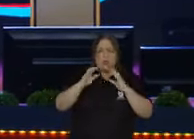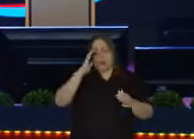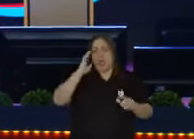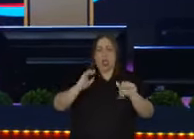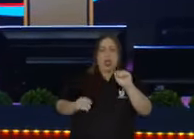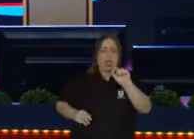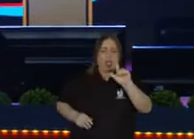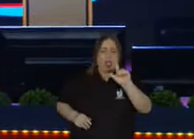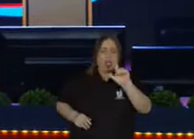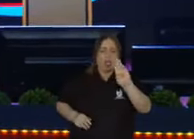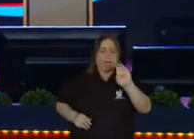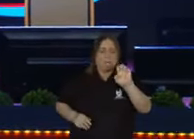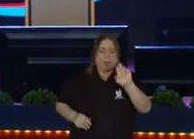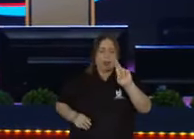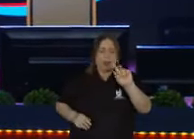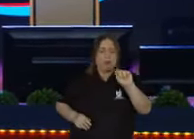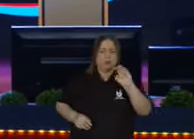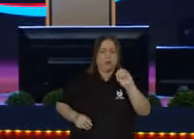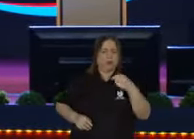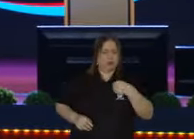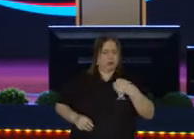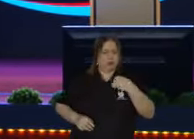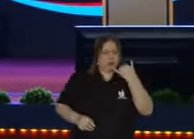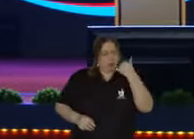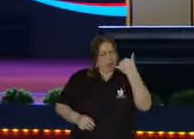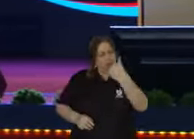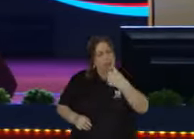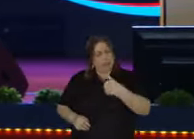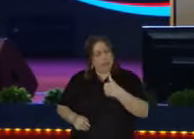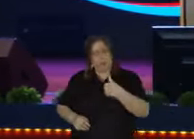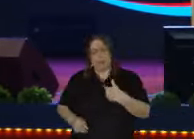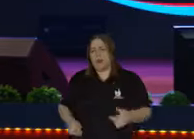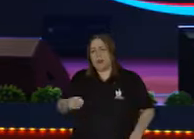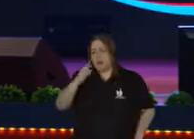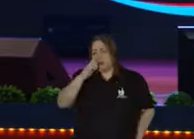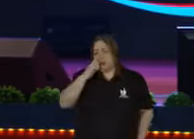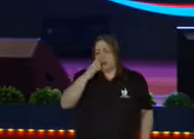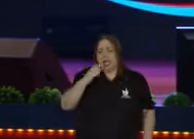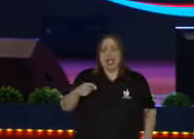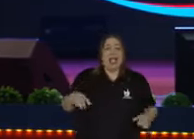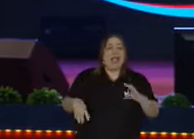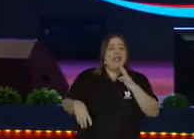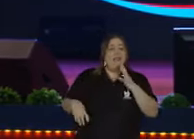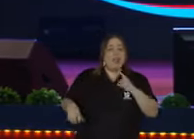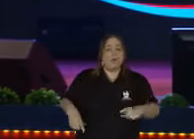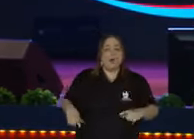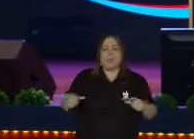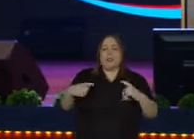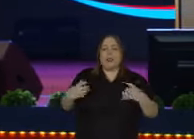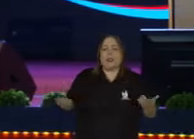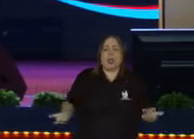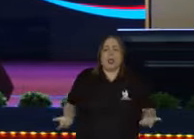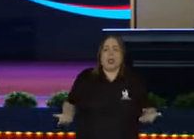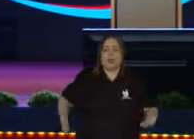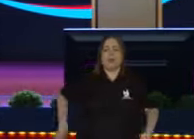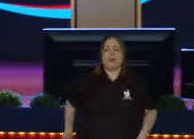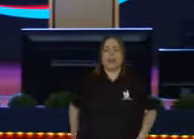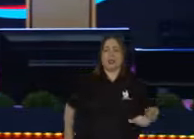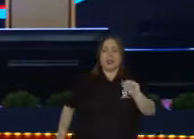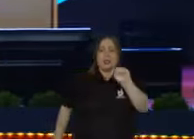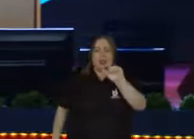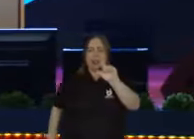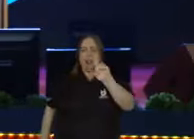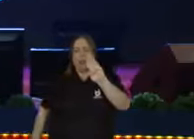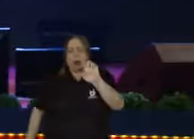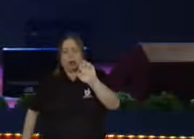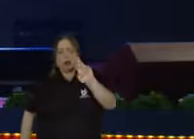me llamás en un momento porque se hizo larga. Y hablamos de la vida, pero yo estaba esperando otra cosa. Y le digo, Alberto, ¿vos me